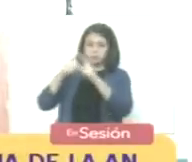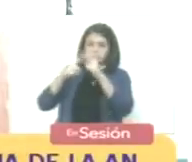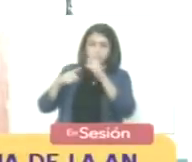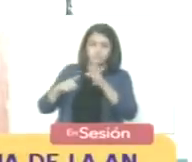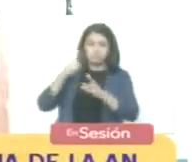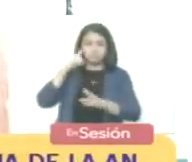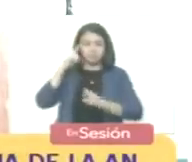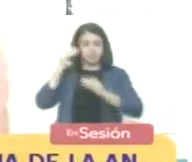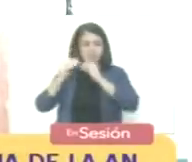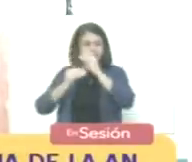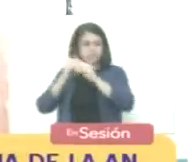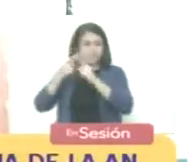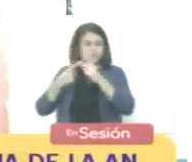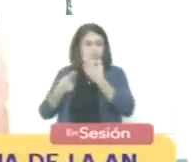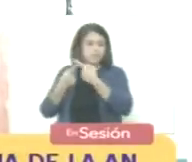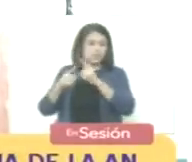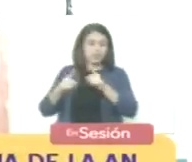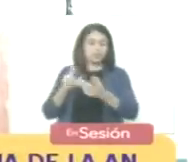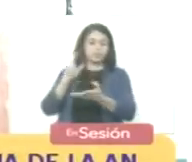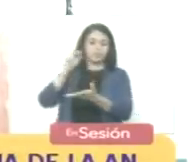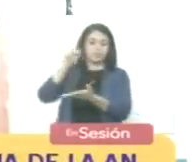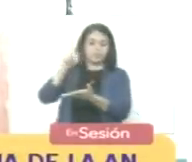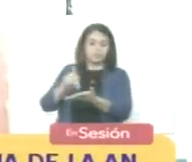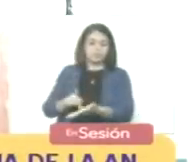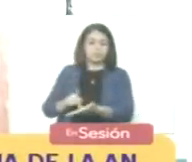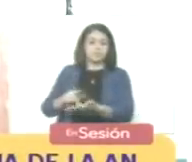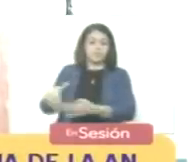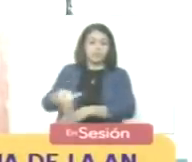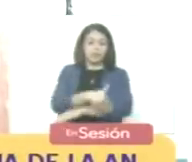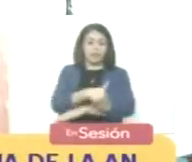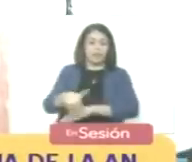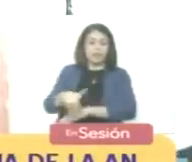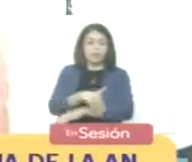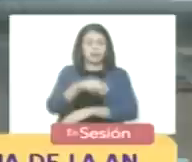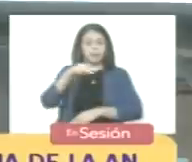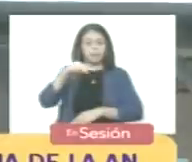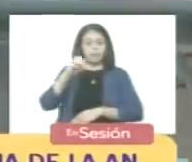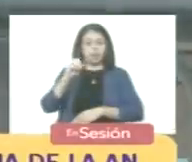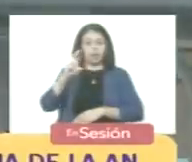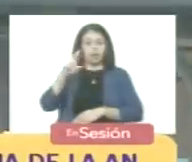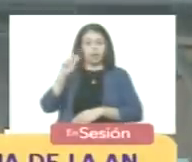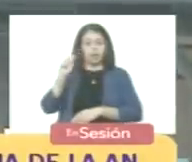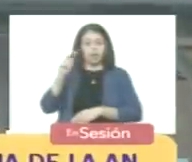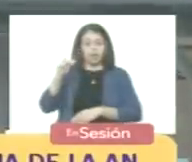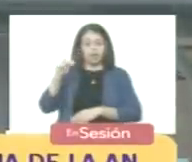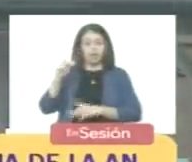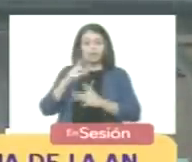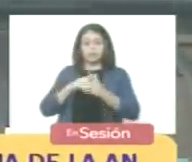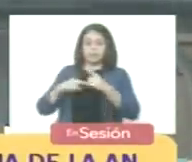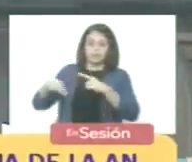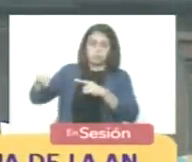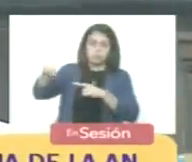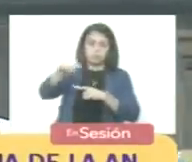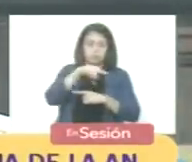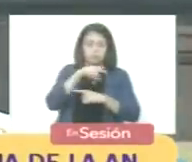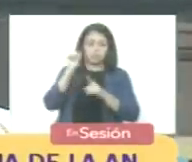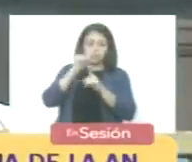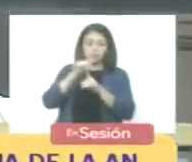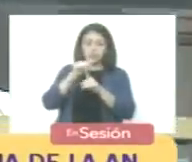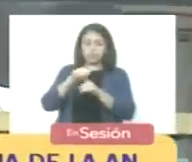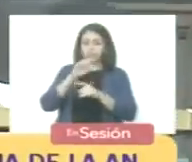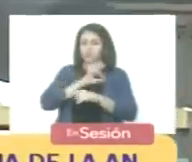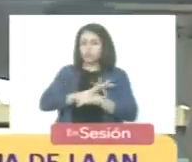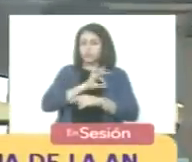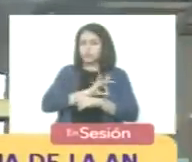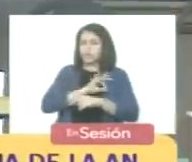y en esos nuevos rumbos llegó a la avenida Morán, a la tercera vuelta del Atlántico, donde empezó la lucha social,